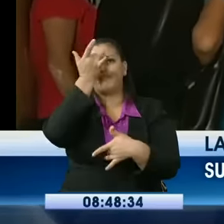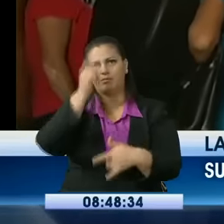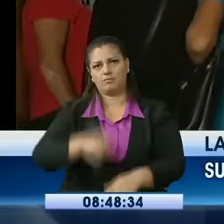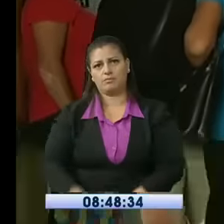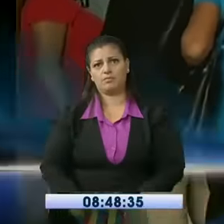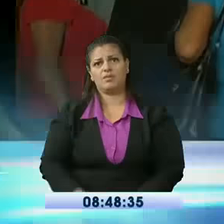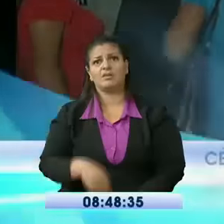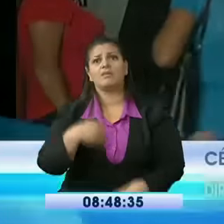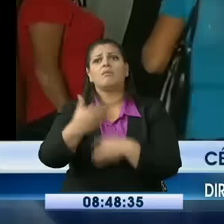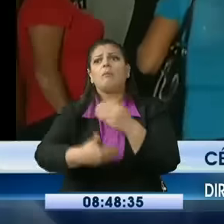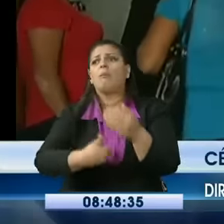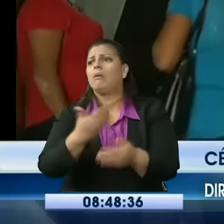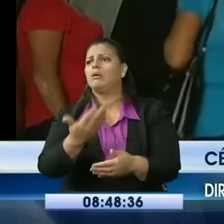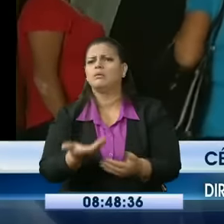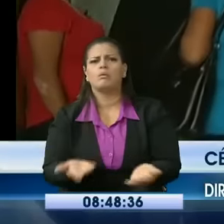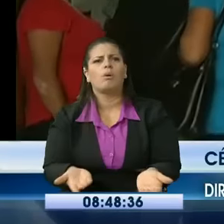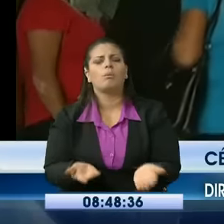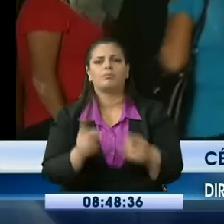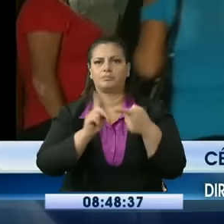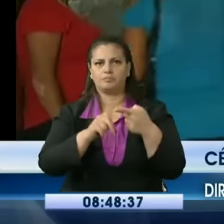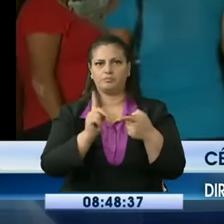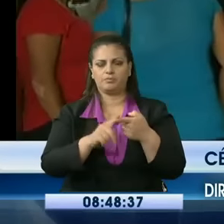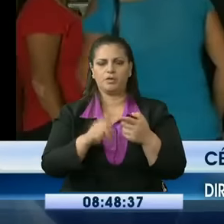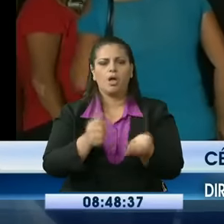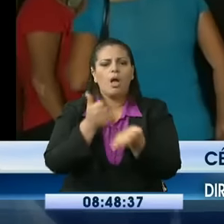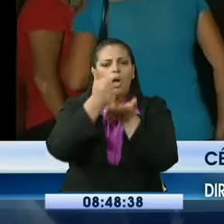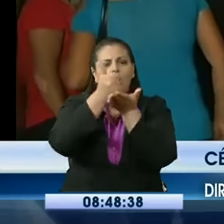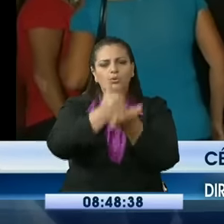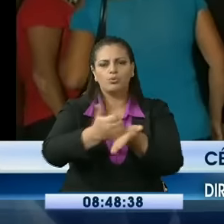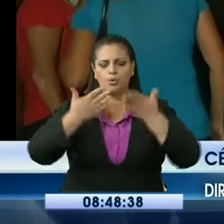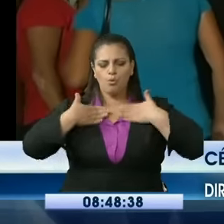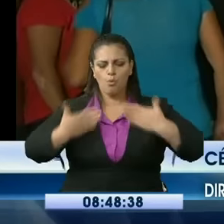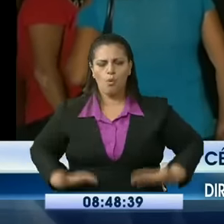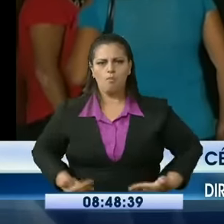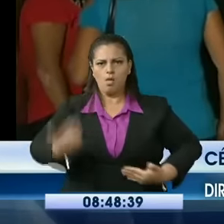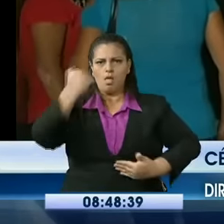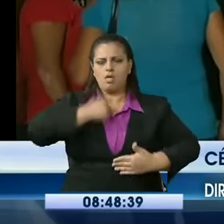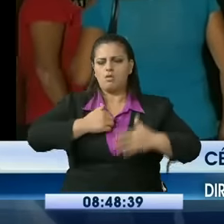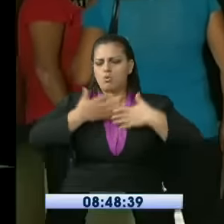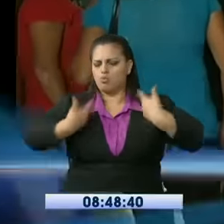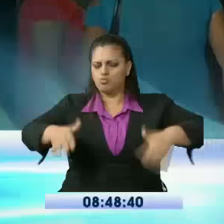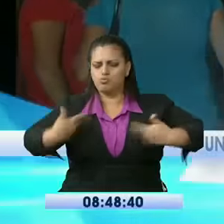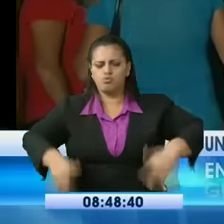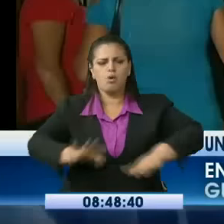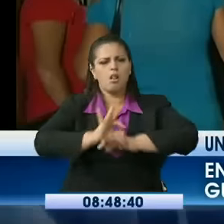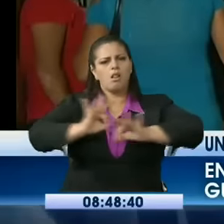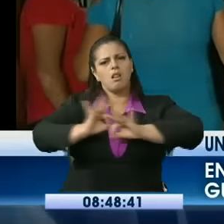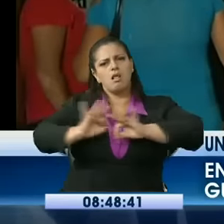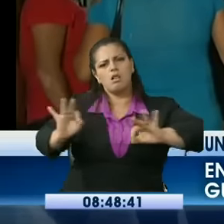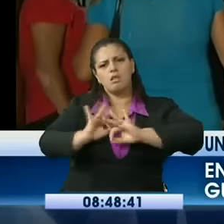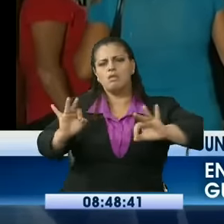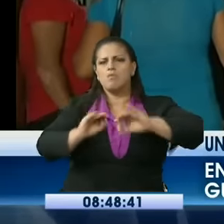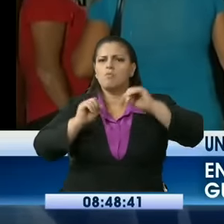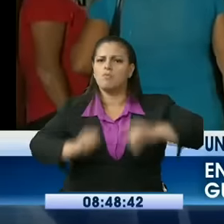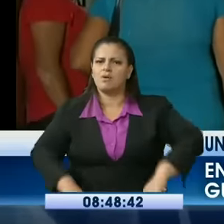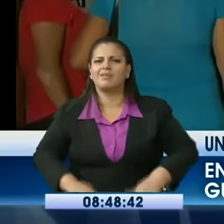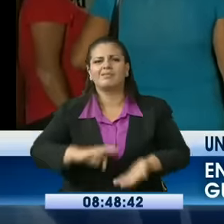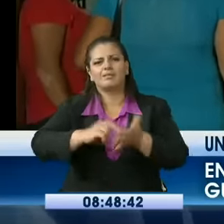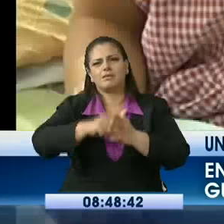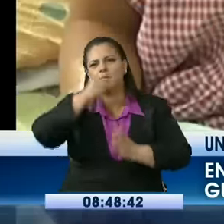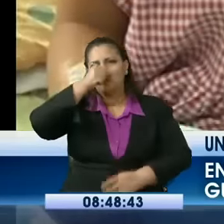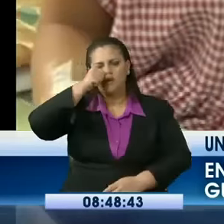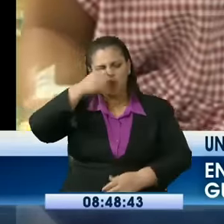desintoxicación y después de rehabilitación conlleva su tiempo. Pero lo bueno es que tenemos los especialistas capacitados en nuestra hermana Casa